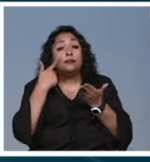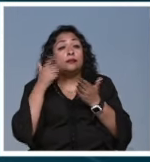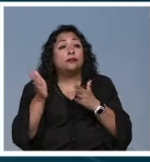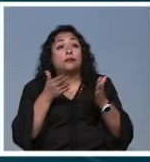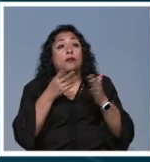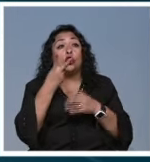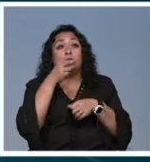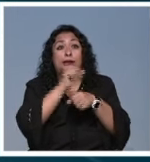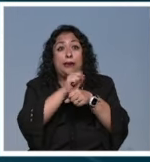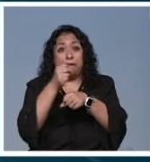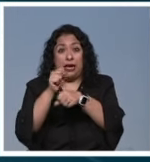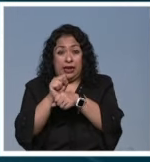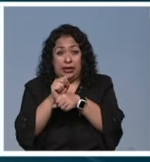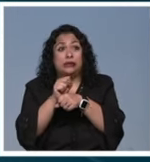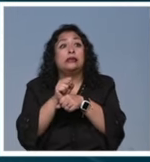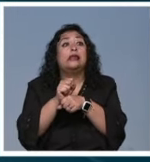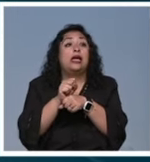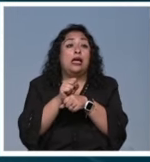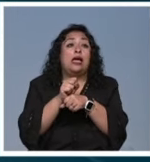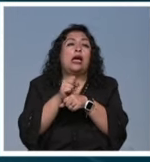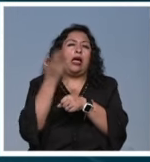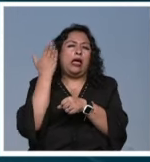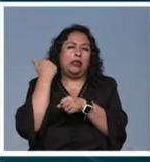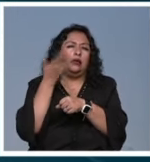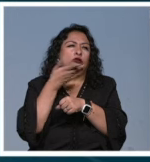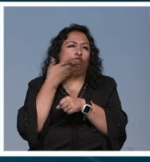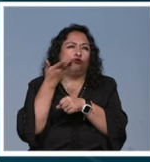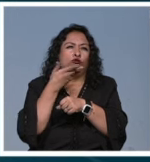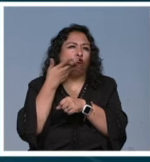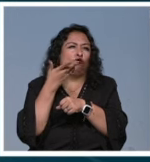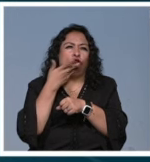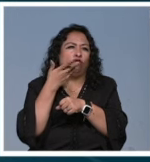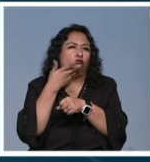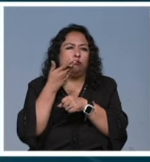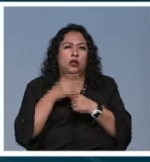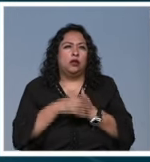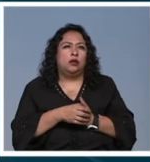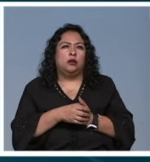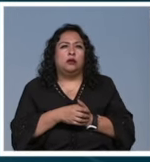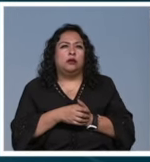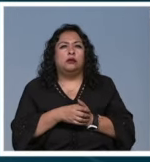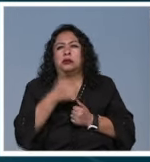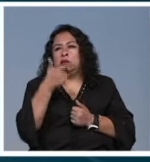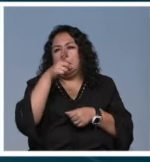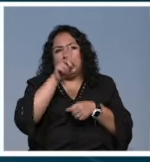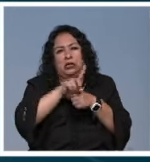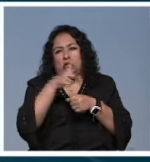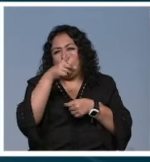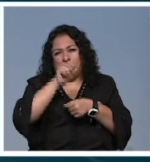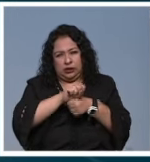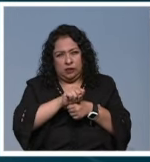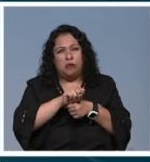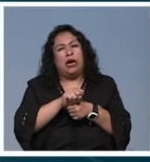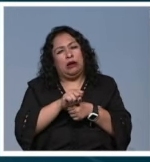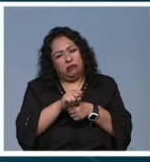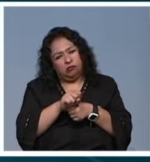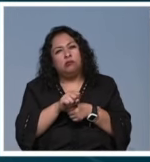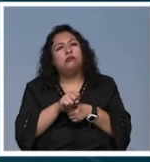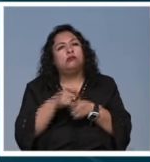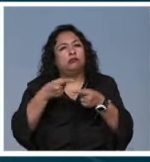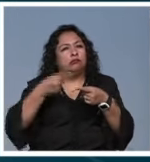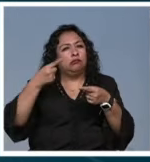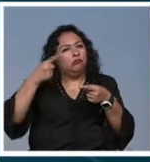por 2 semanas en comparación a lo que habitualmente se ha hecho en 7 días o en 1 semana, que es de alguna forma lo que venimos